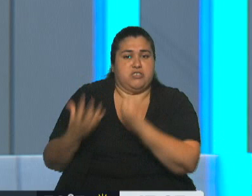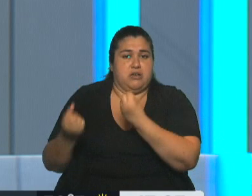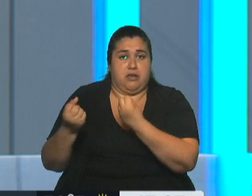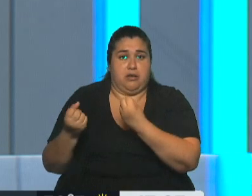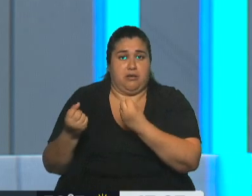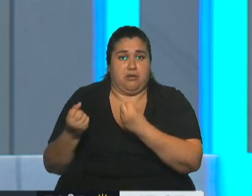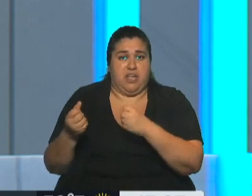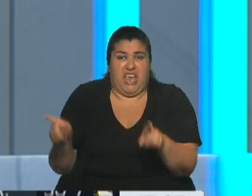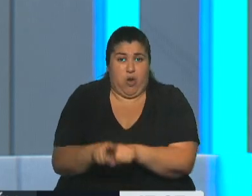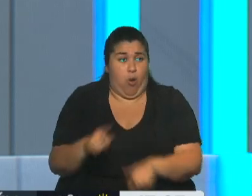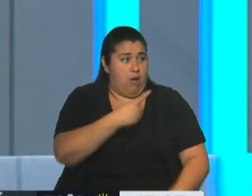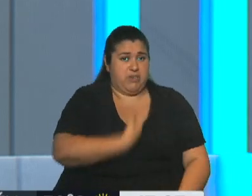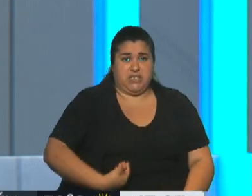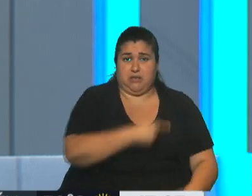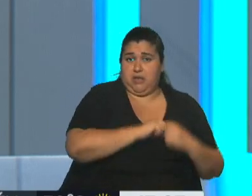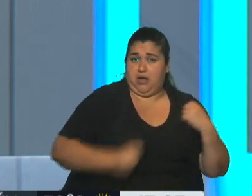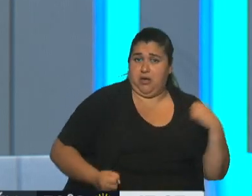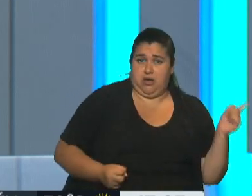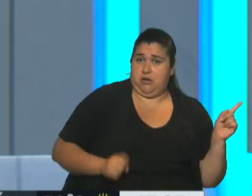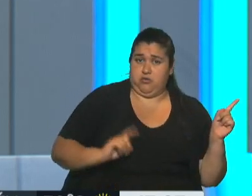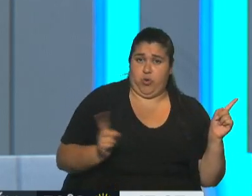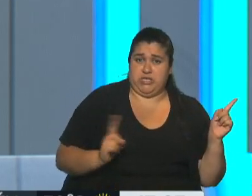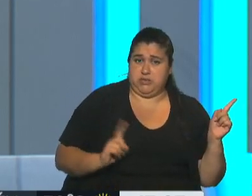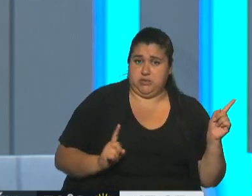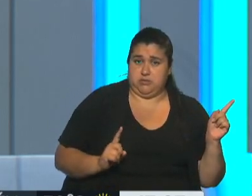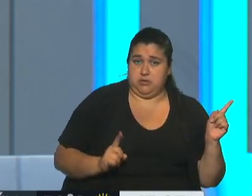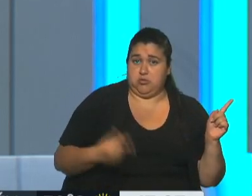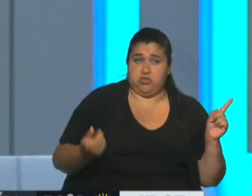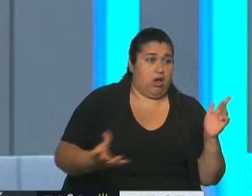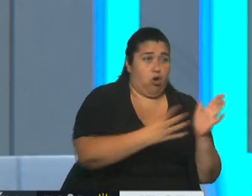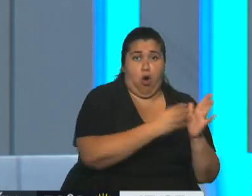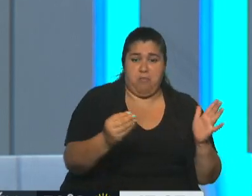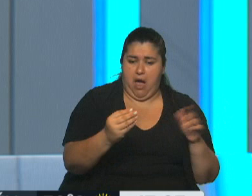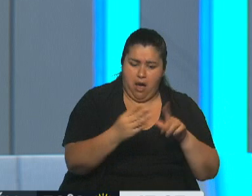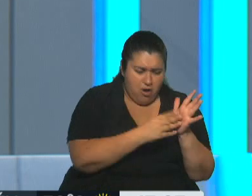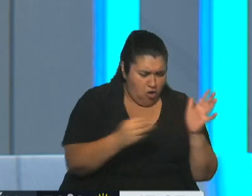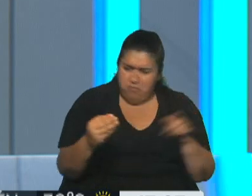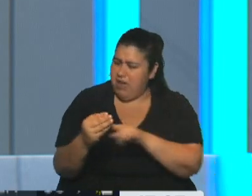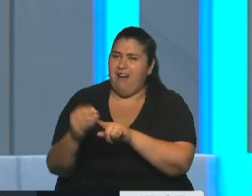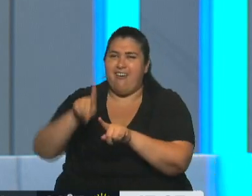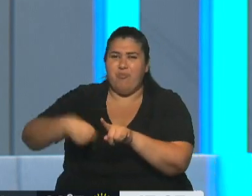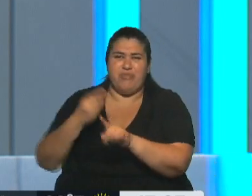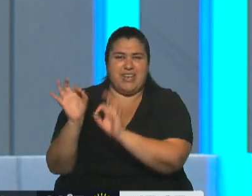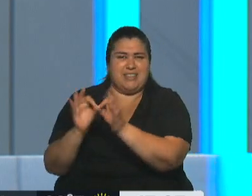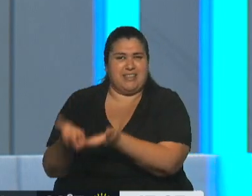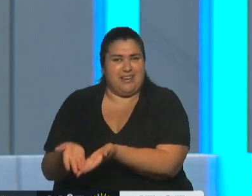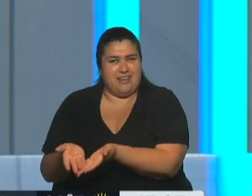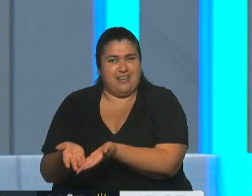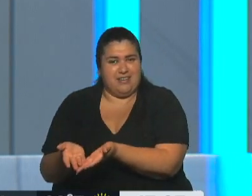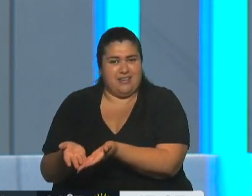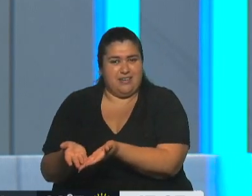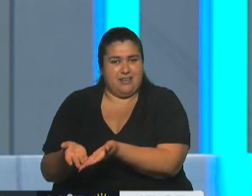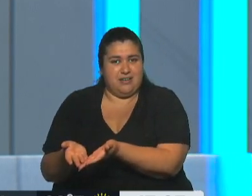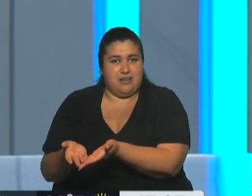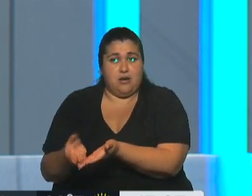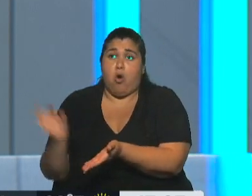Mi miedo es un escenario de bukelización atolondrado, que son todas estas imágenes. Y otro posible escenario es una especie de